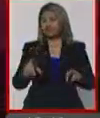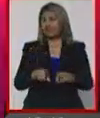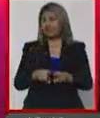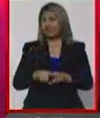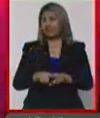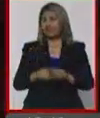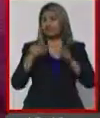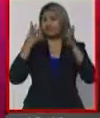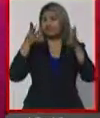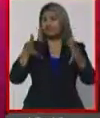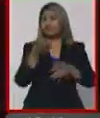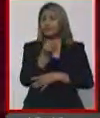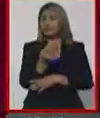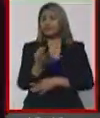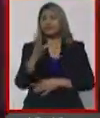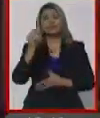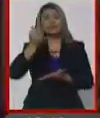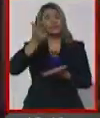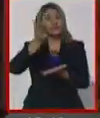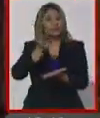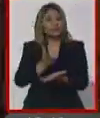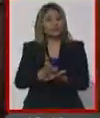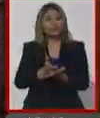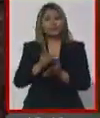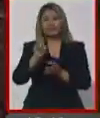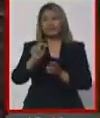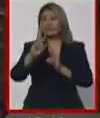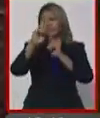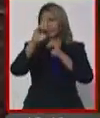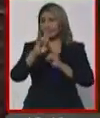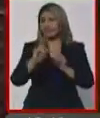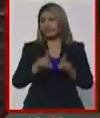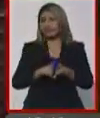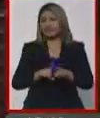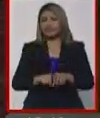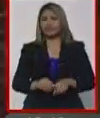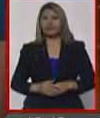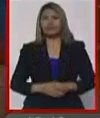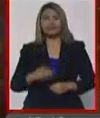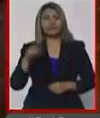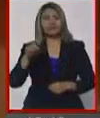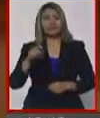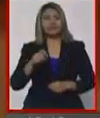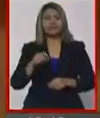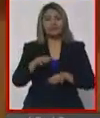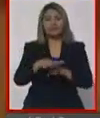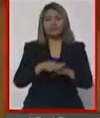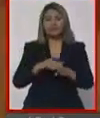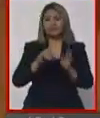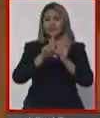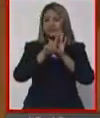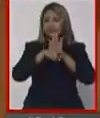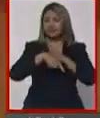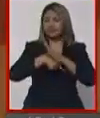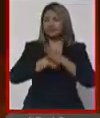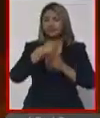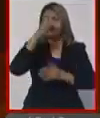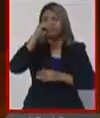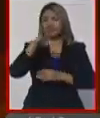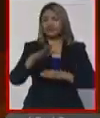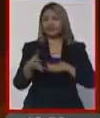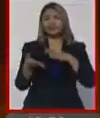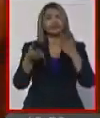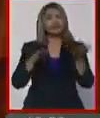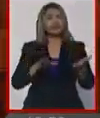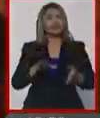menor de edad le dejan donde sea, no saben estacionar, no los respetan. Más que todo necesitamos rompemuelles. Horas más tarde, el menor